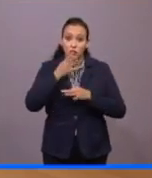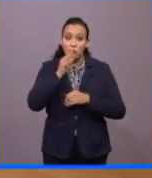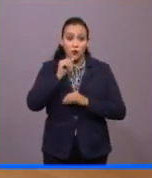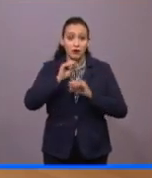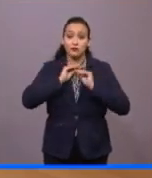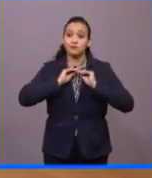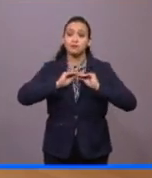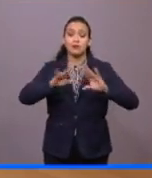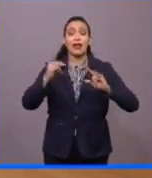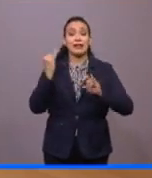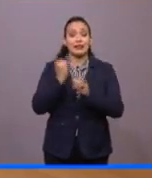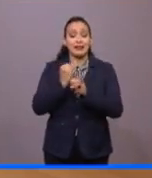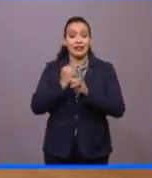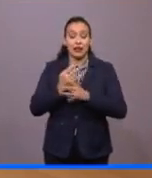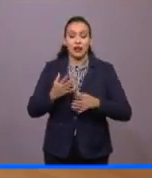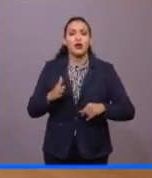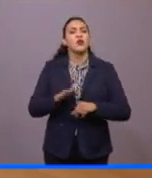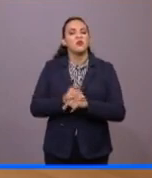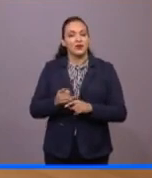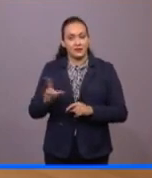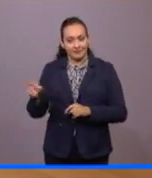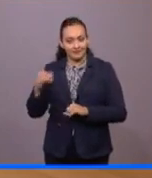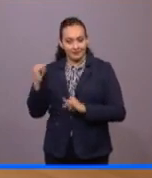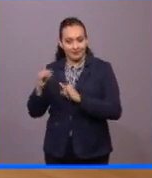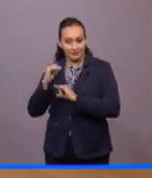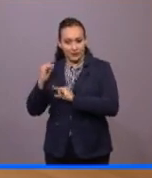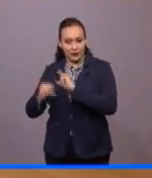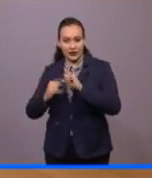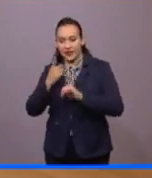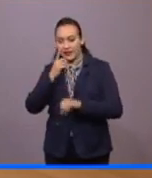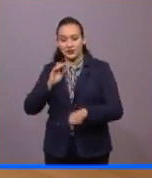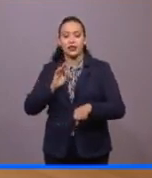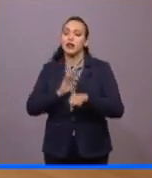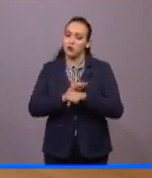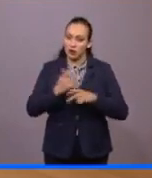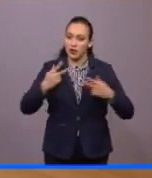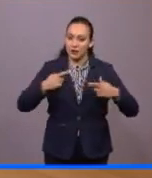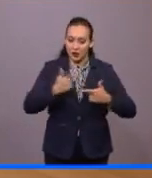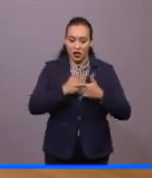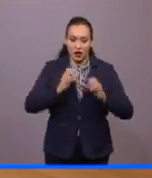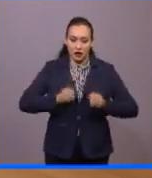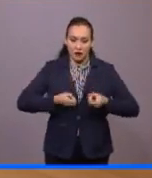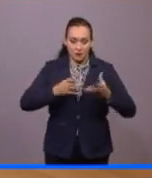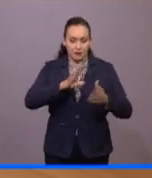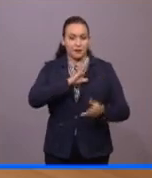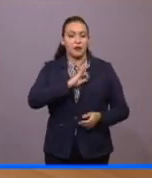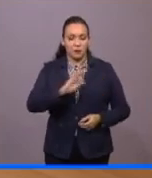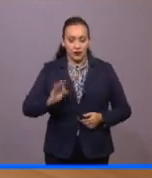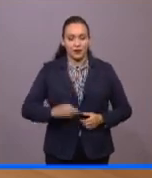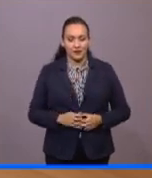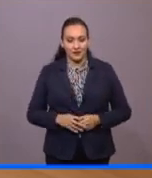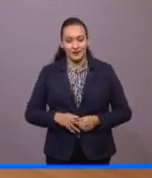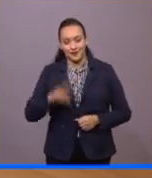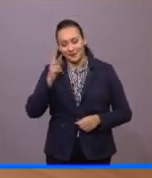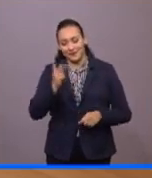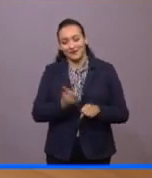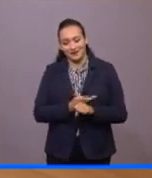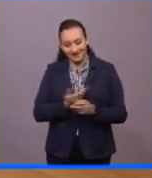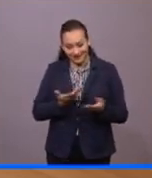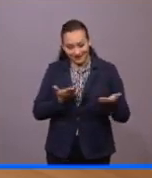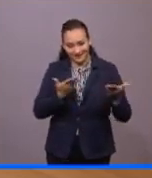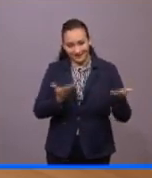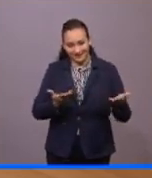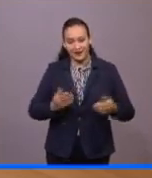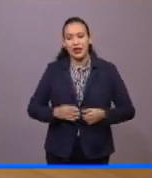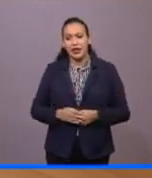Internet. Esto pese a que organismos internacionales protegen su libertad de expresión. Veamos lo que nos dice al respecto